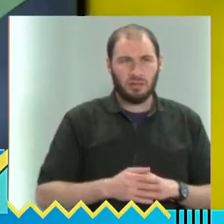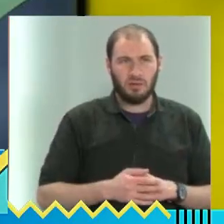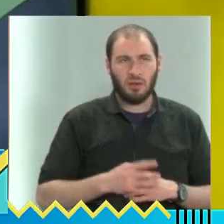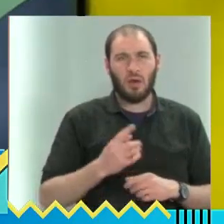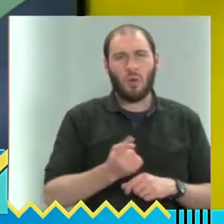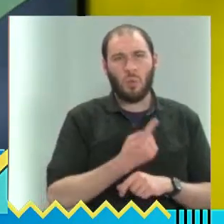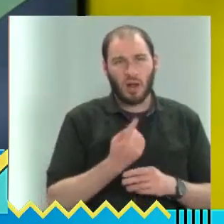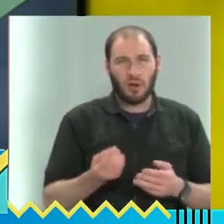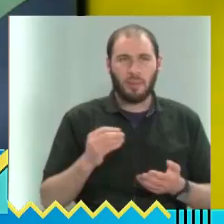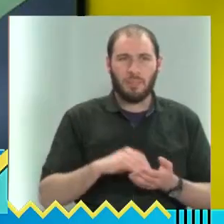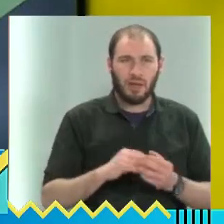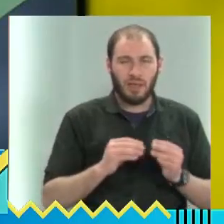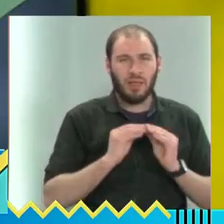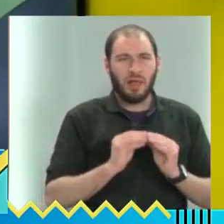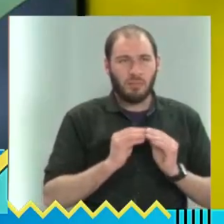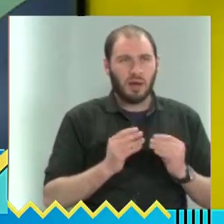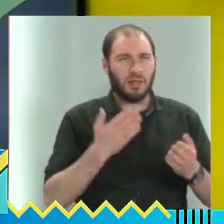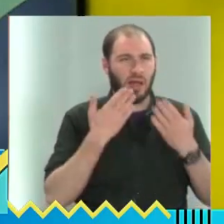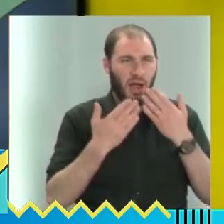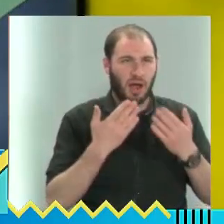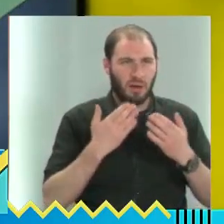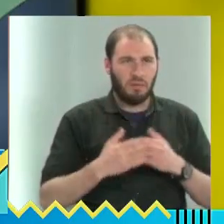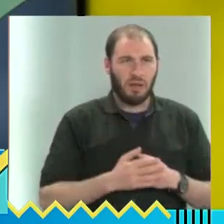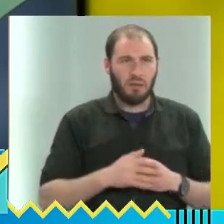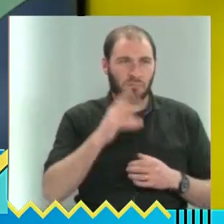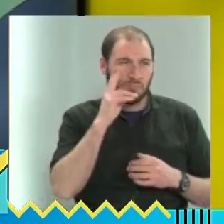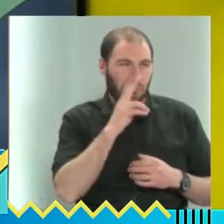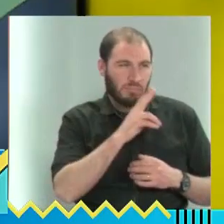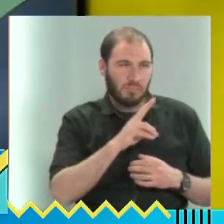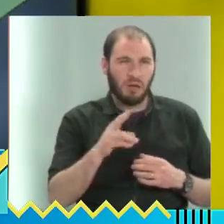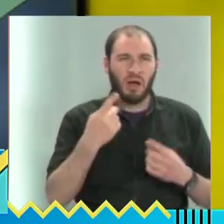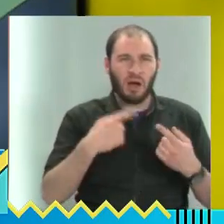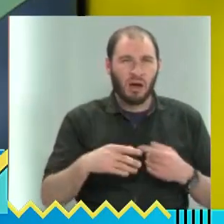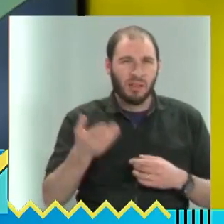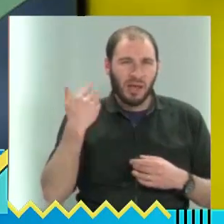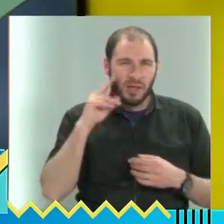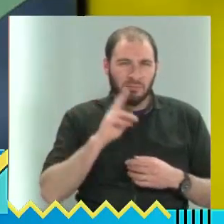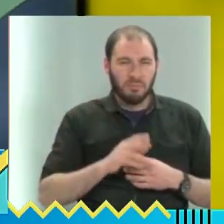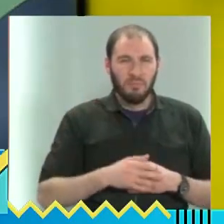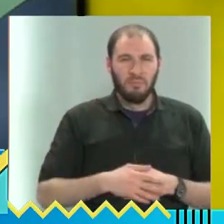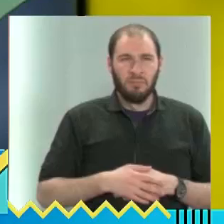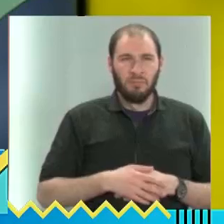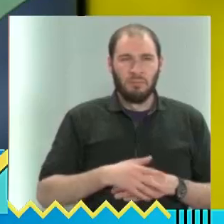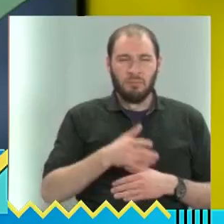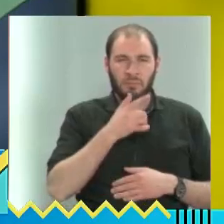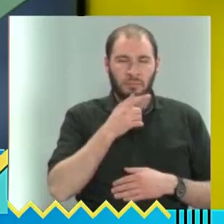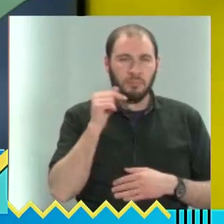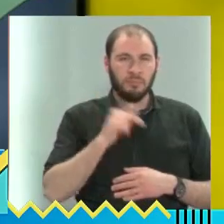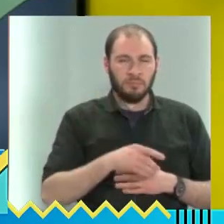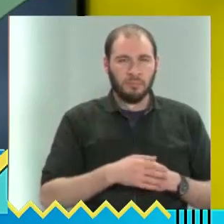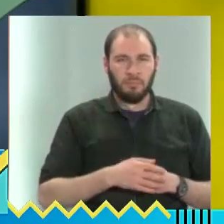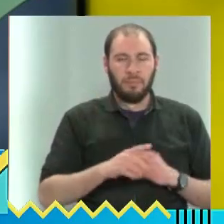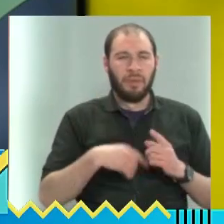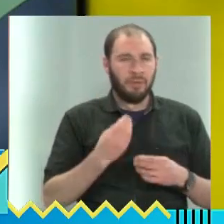1 hora más, debatiendo y charlando y observando lo que habíamos visto, y me parece que eso